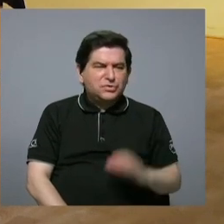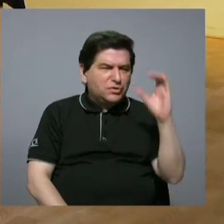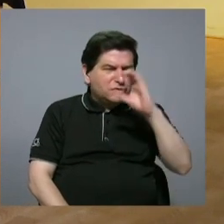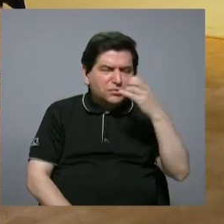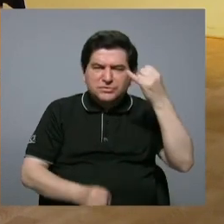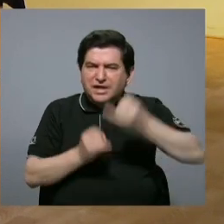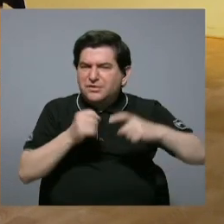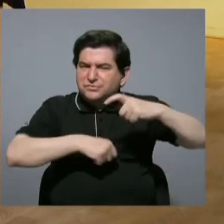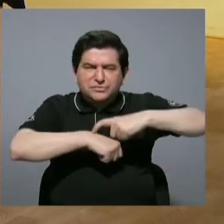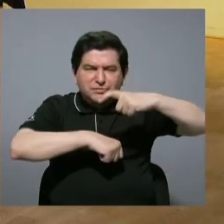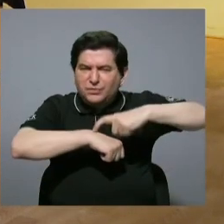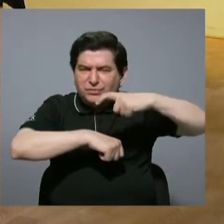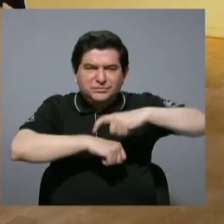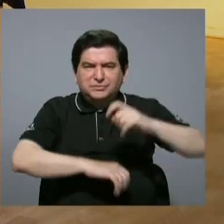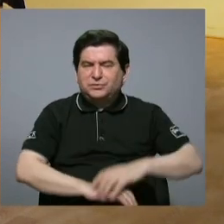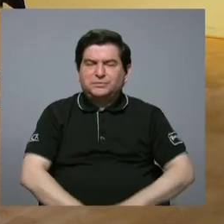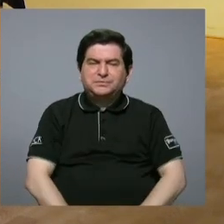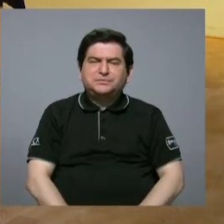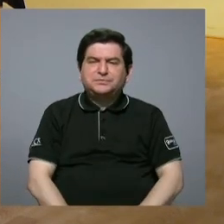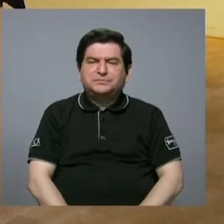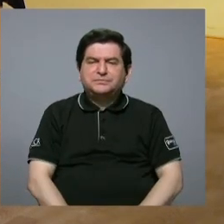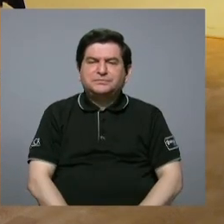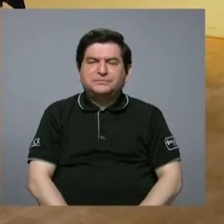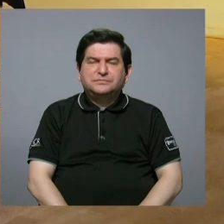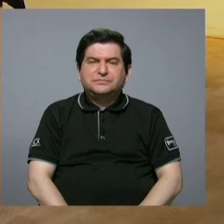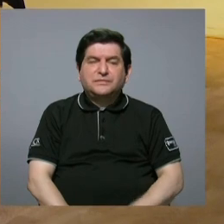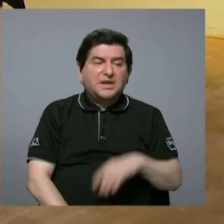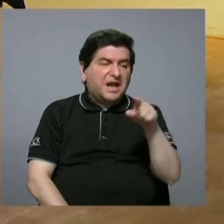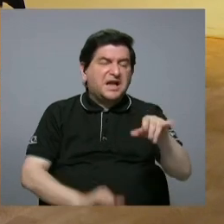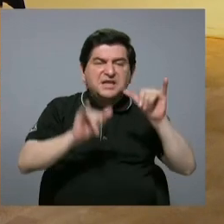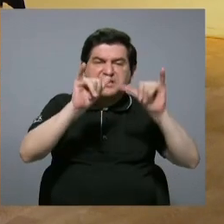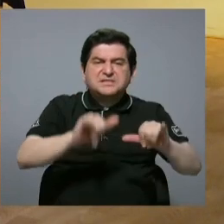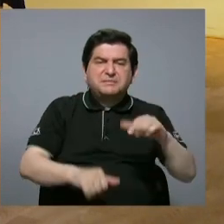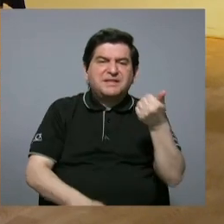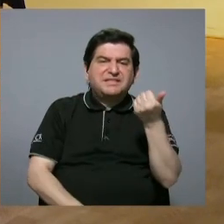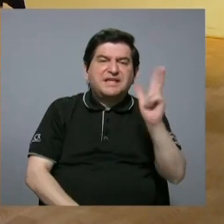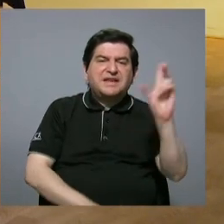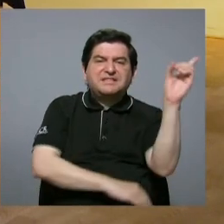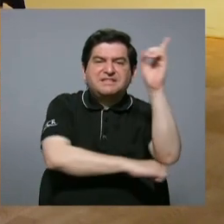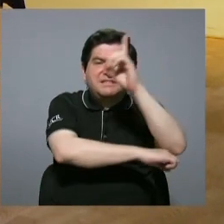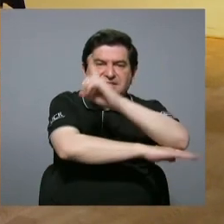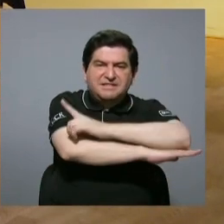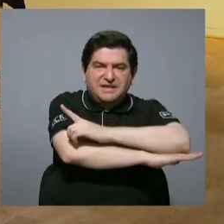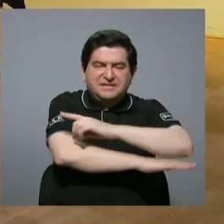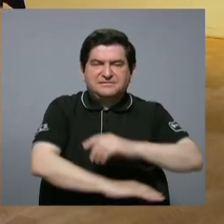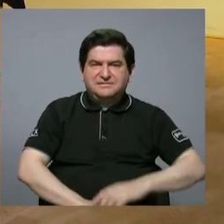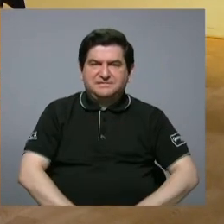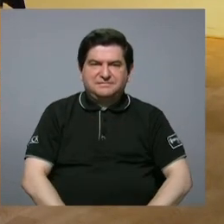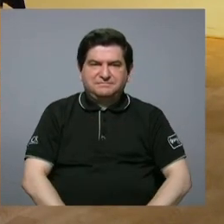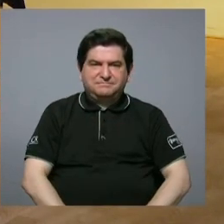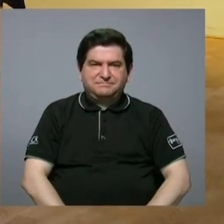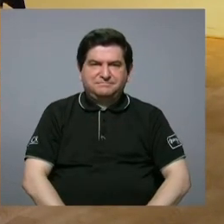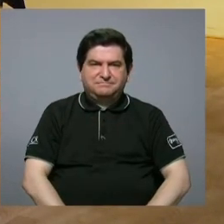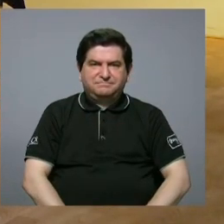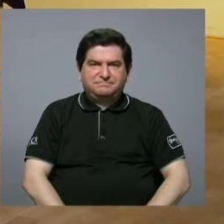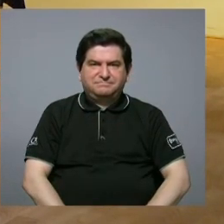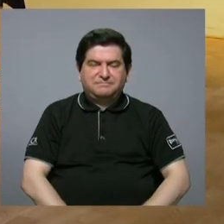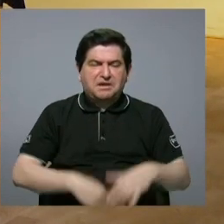hora. Están allí 13 días nada más y